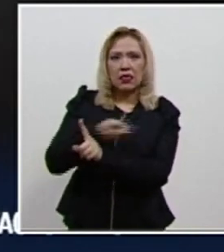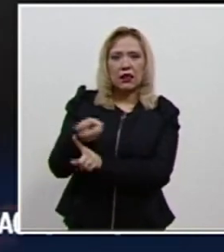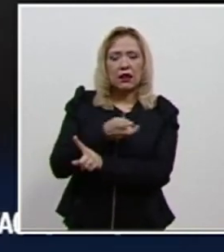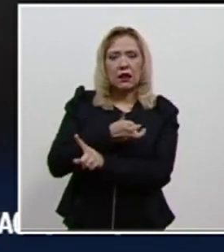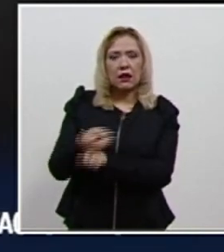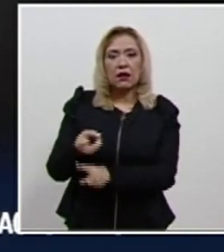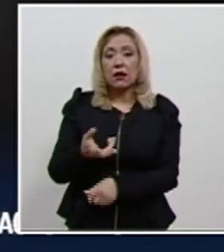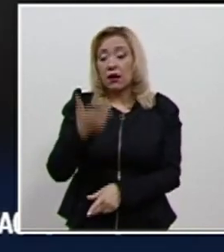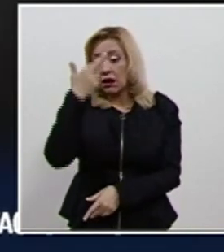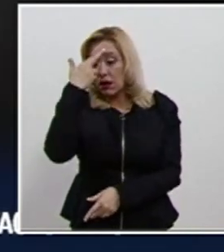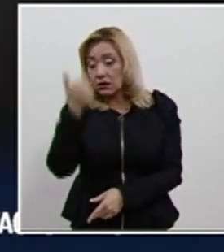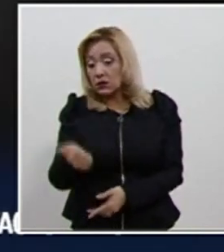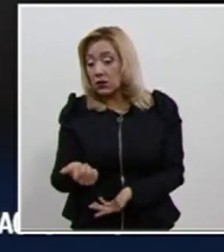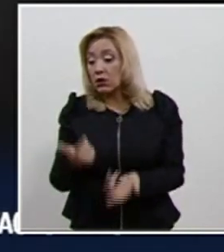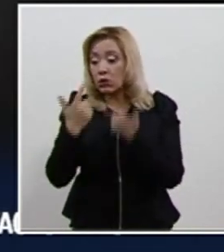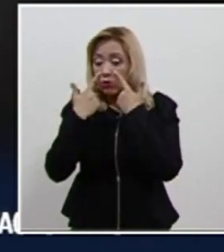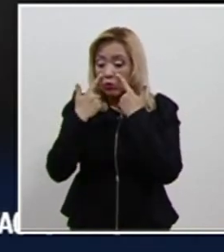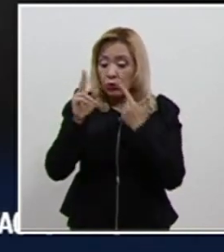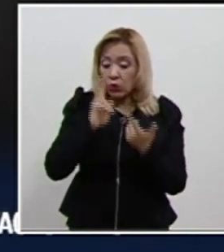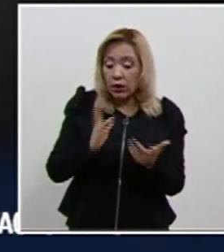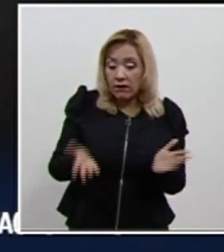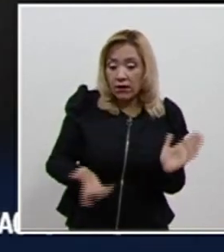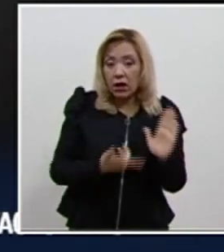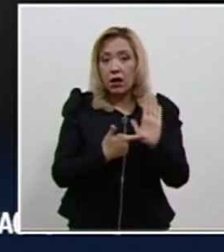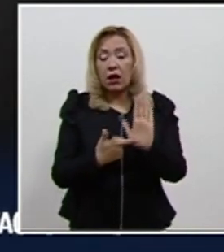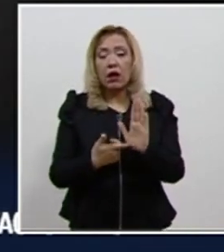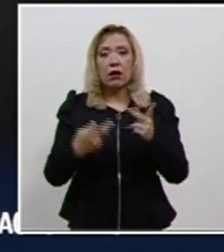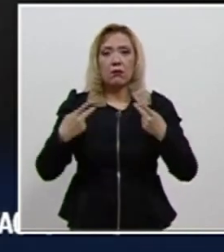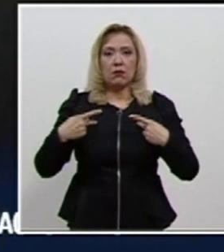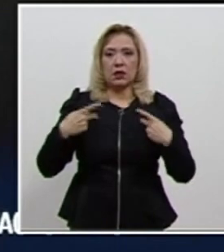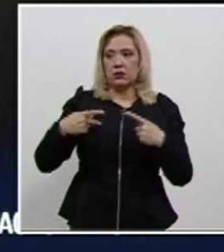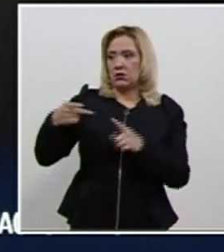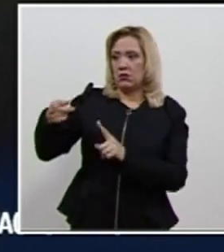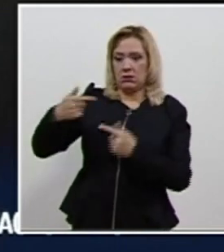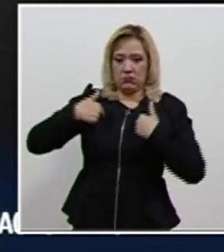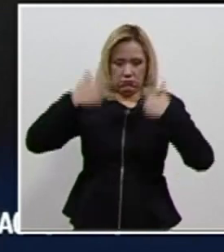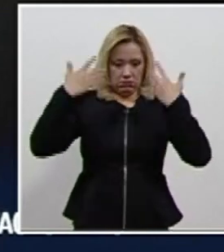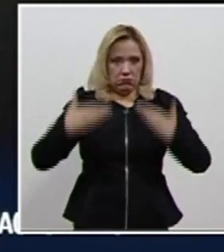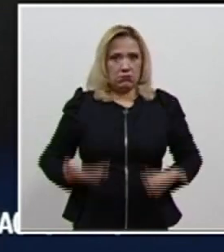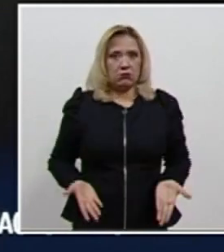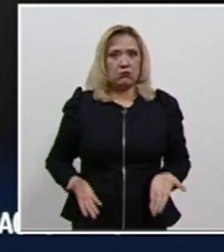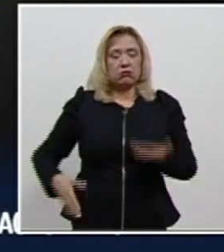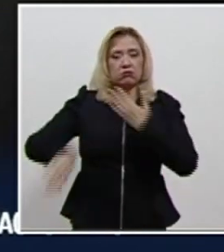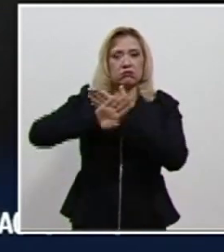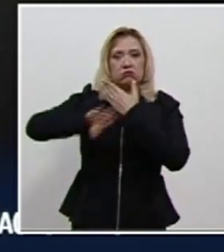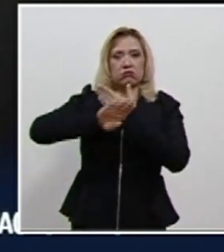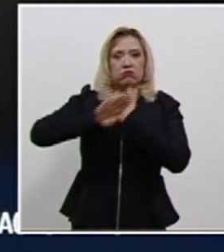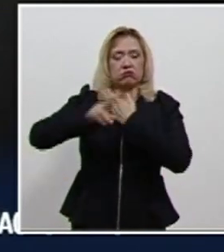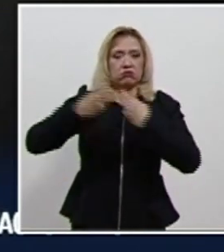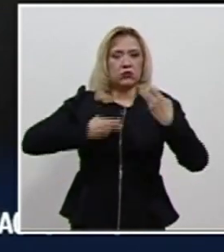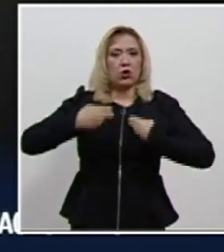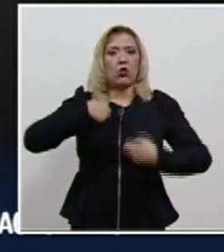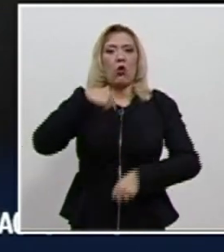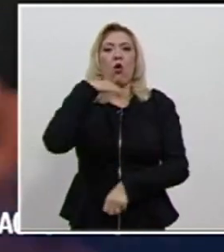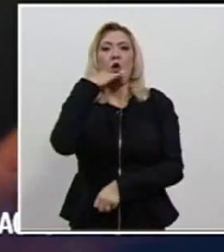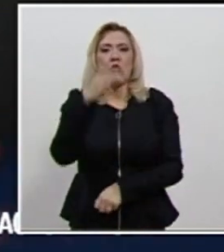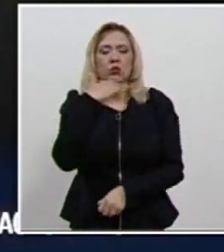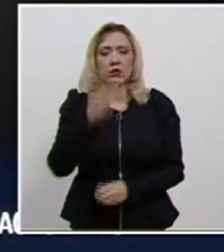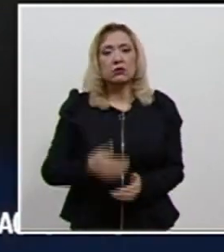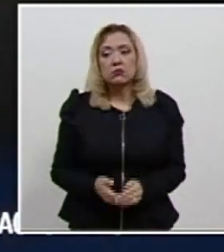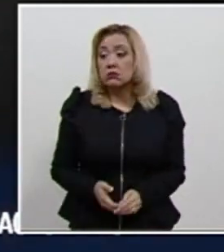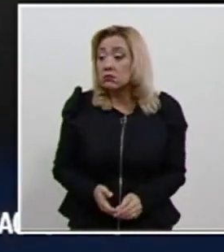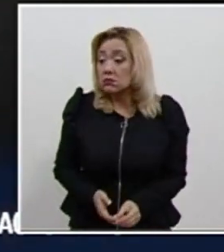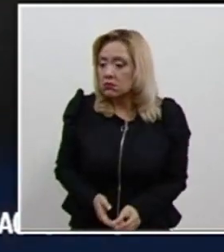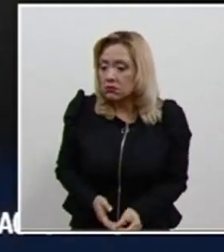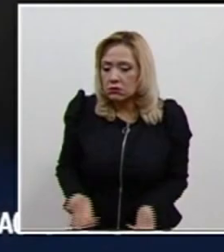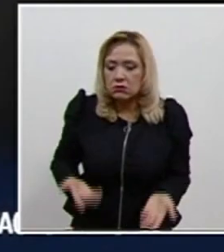desprenda fundamento alguno respecto de la persona quejosa. O sea, yo denostándola y calificándola como corrupta sin algún dato